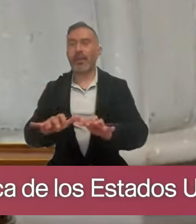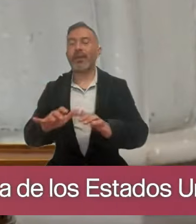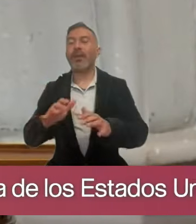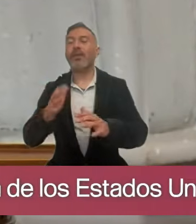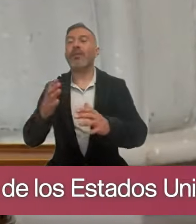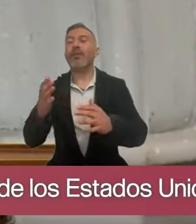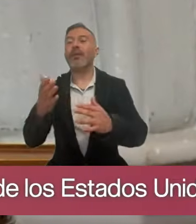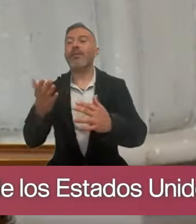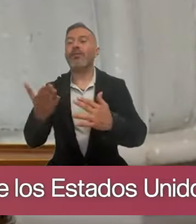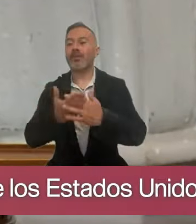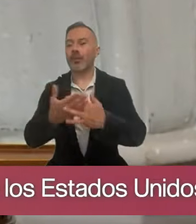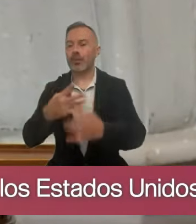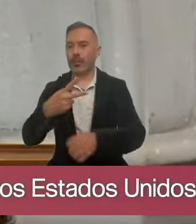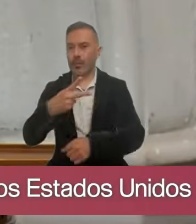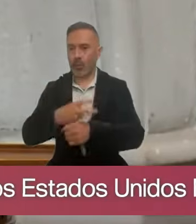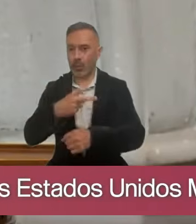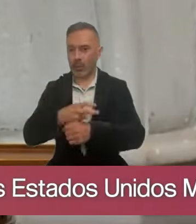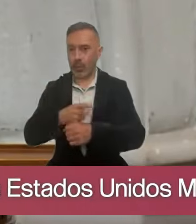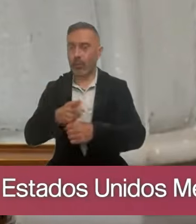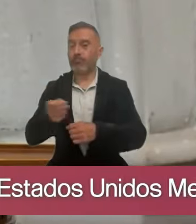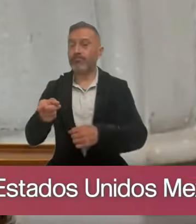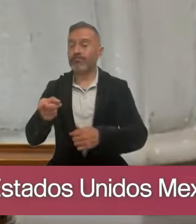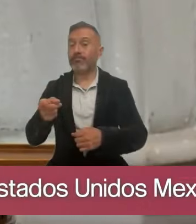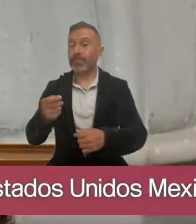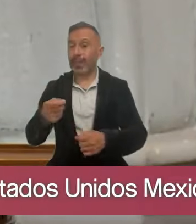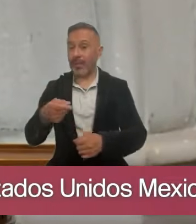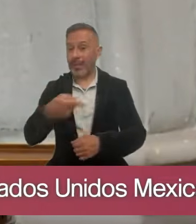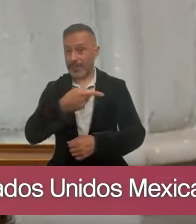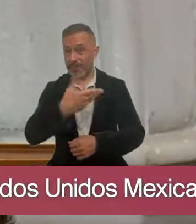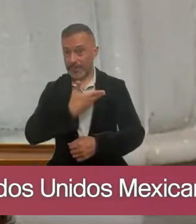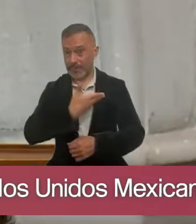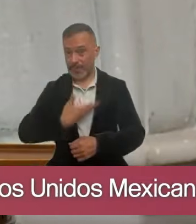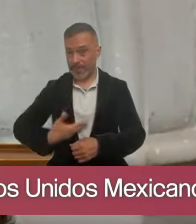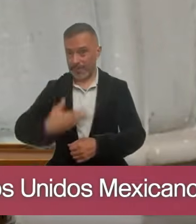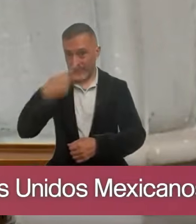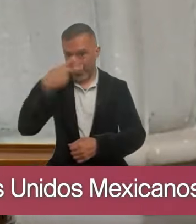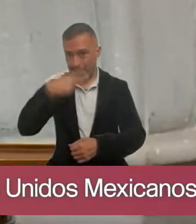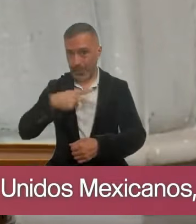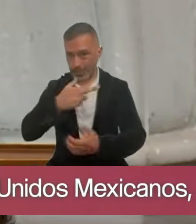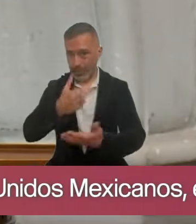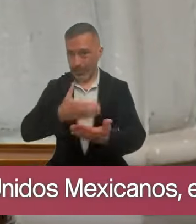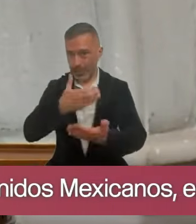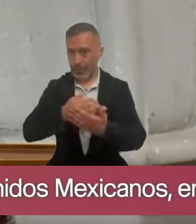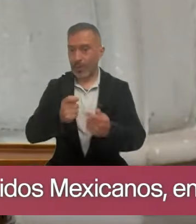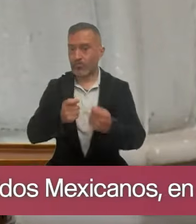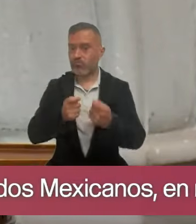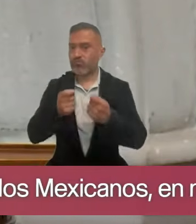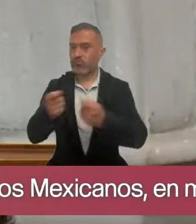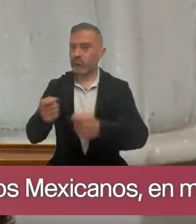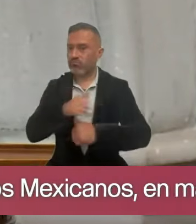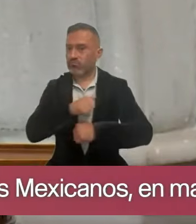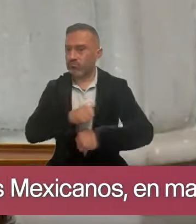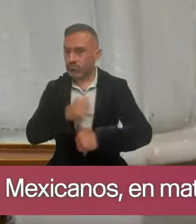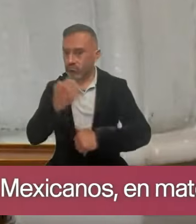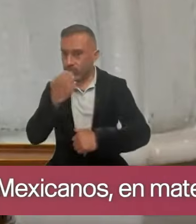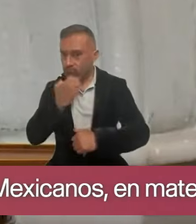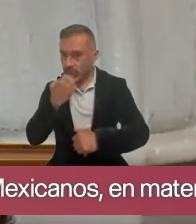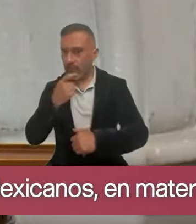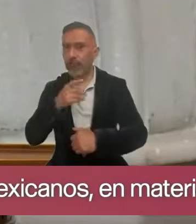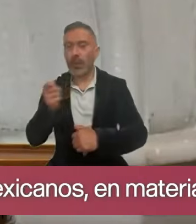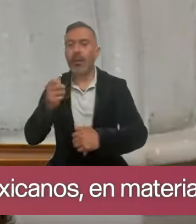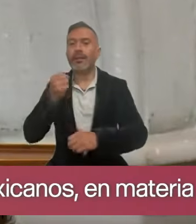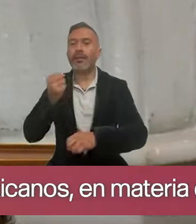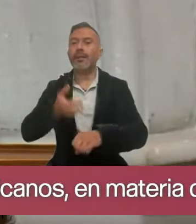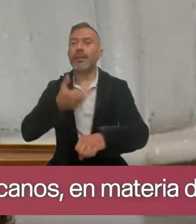ratificar los nombramientos que la persona titular de la Presidencia de la República haga de las personas titulares de las Secretarías de